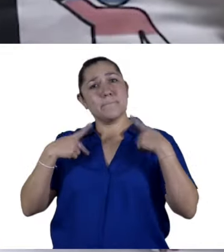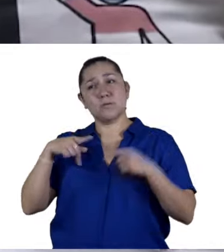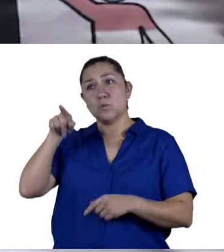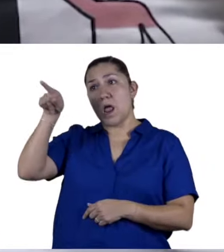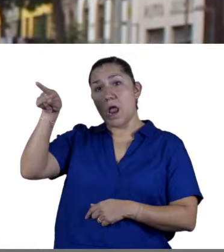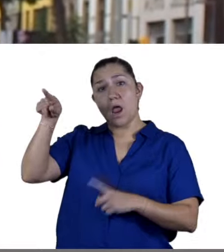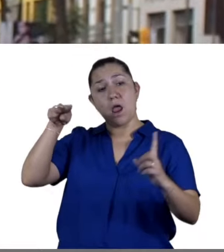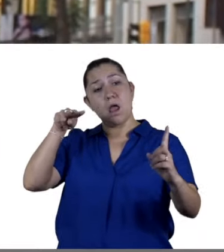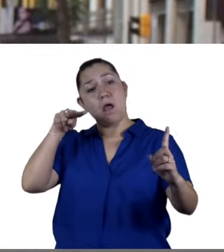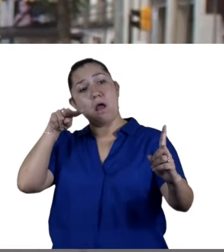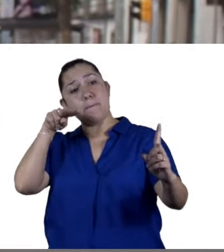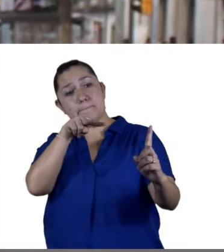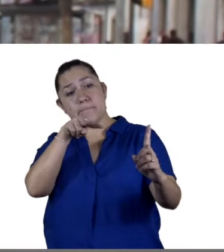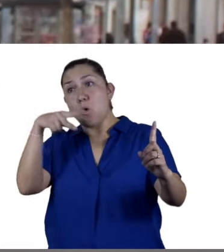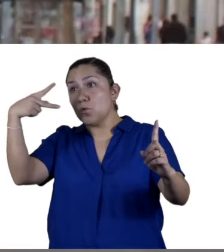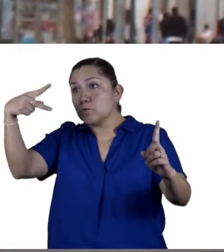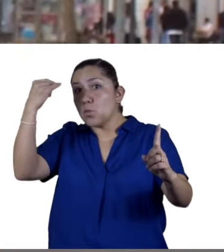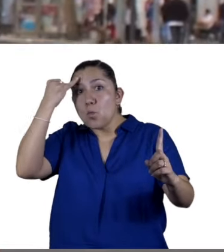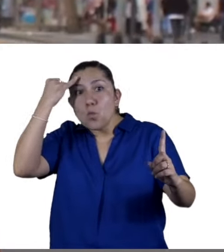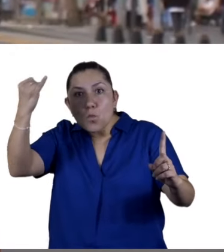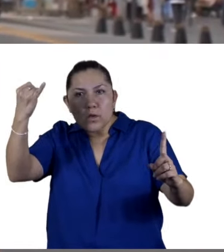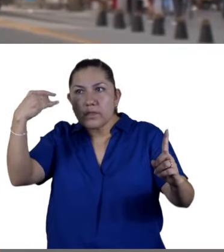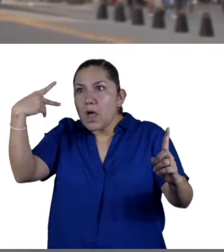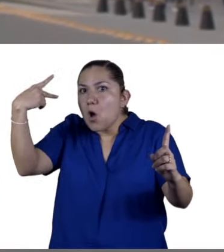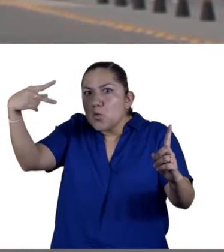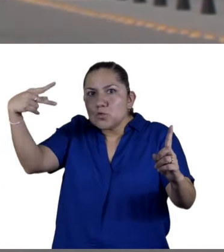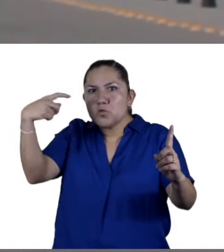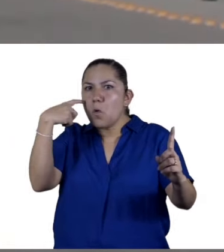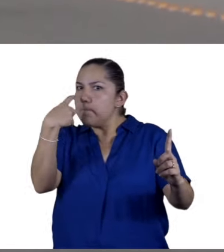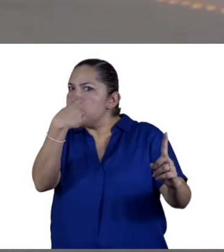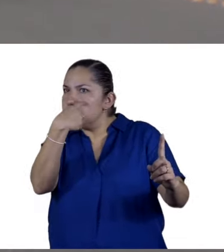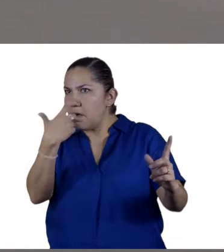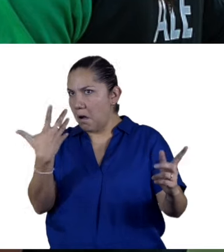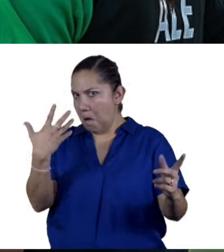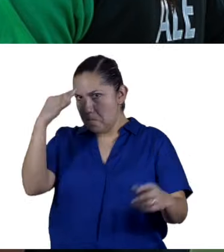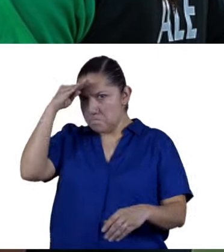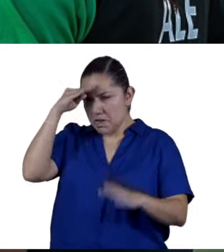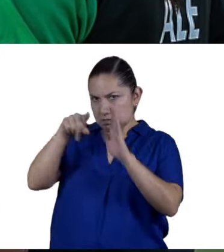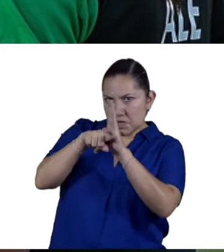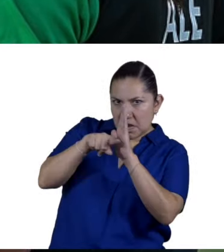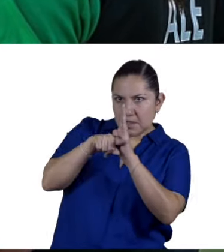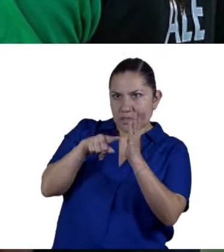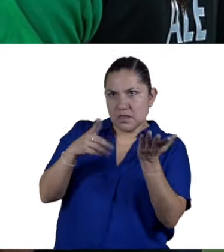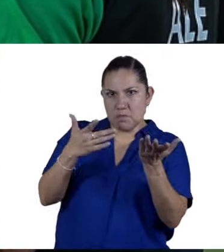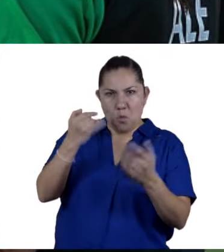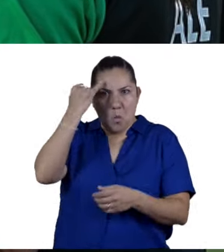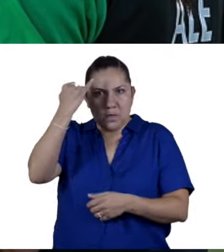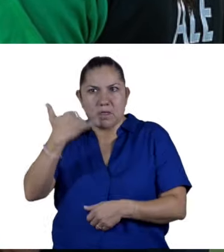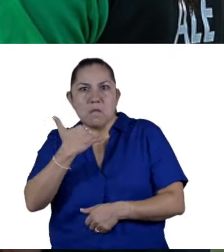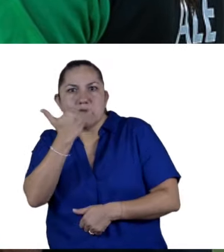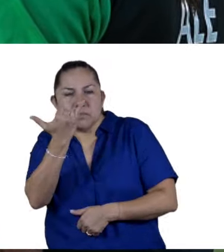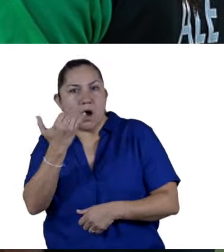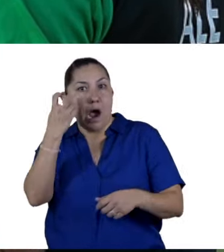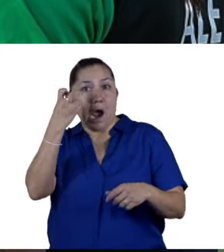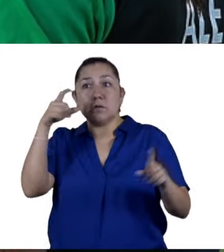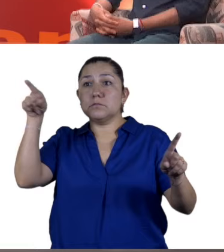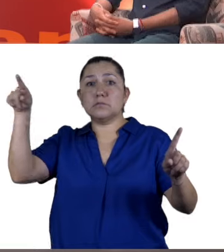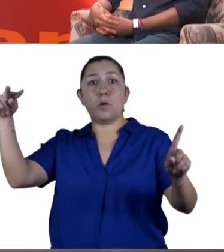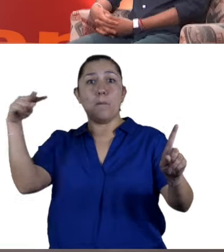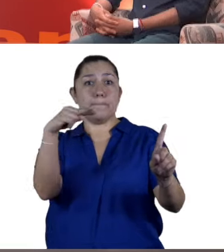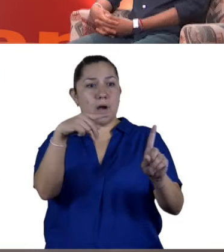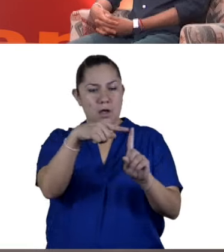lea una persona y a partir de sus prejuicios y de todas las ideas que comentamos que llegan a estar